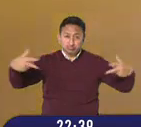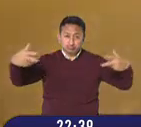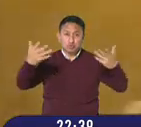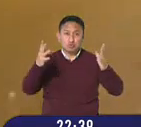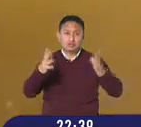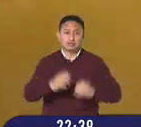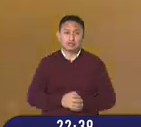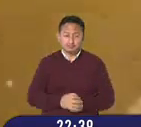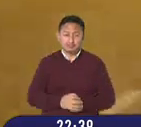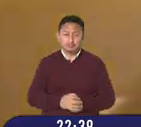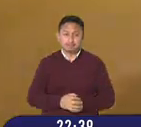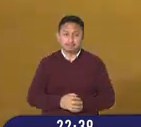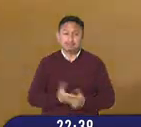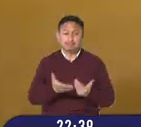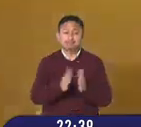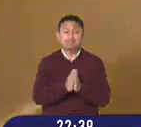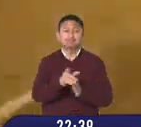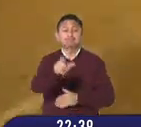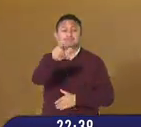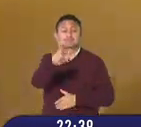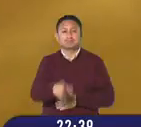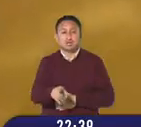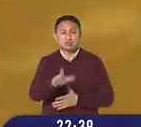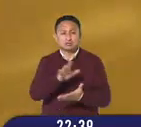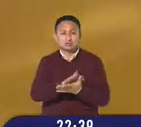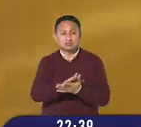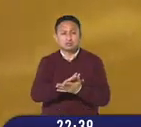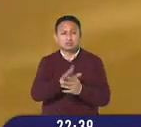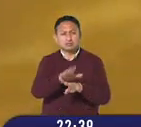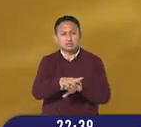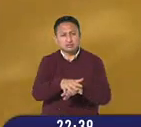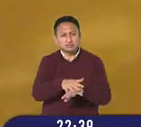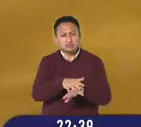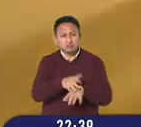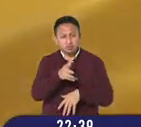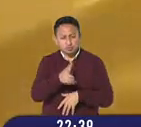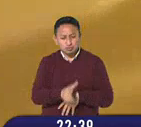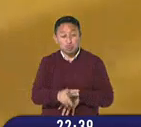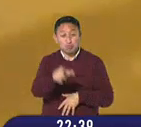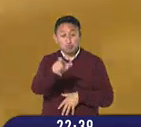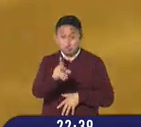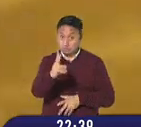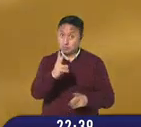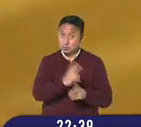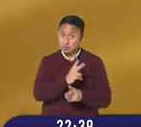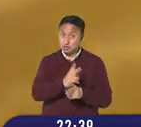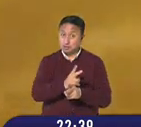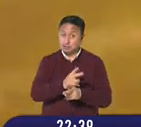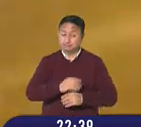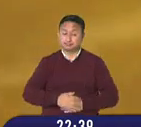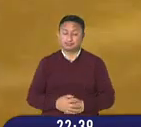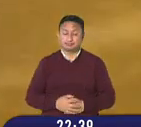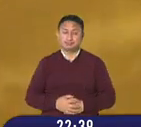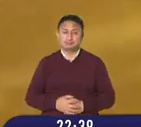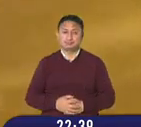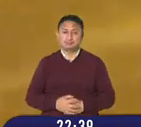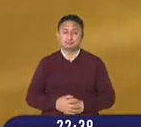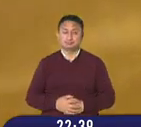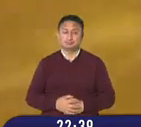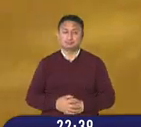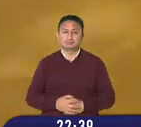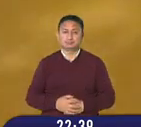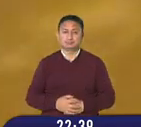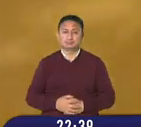menos, por lo que se pide a los conductores transitar con precaución y a los peatones aún más.